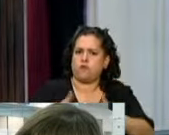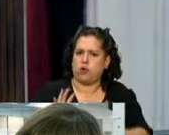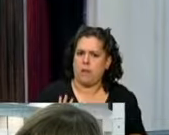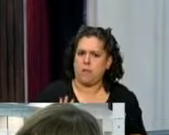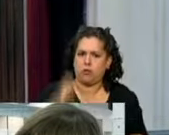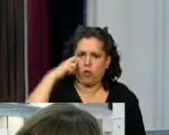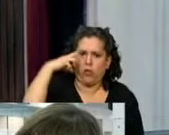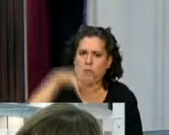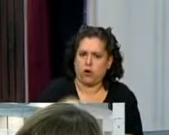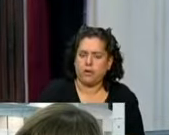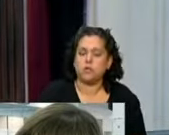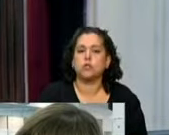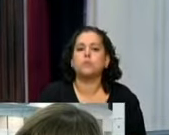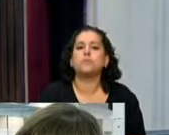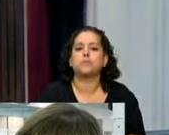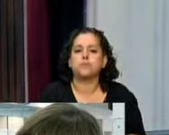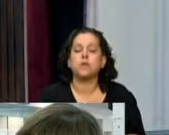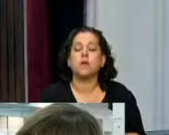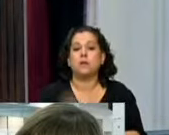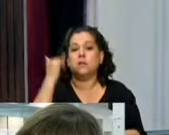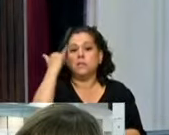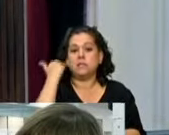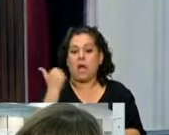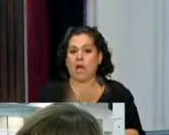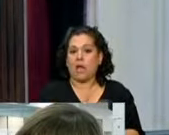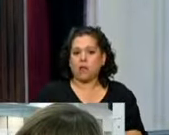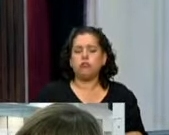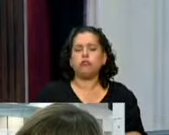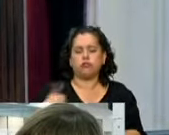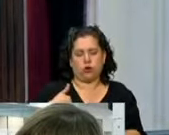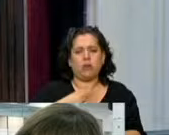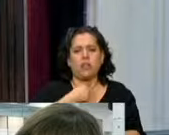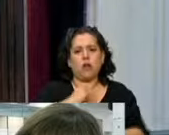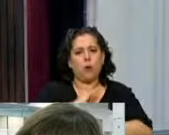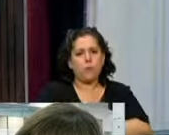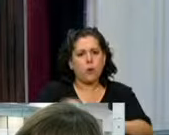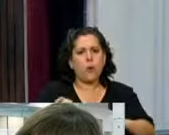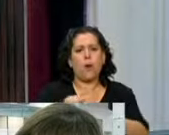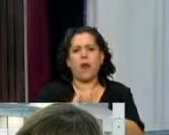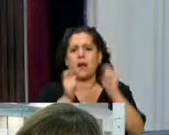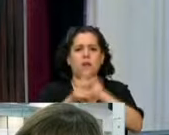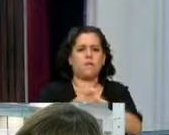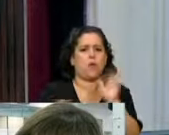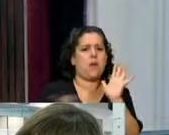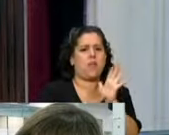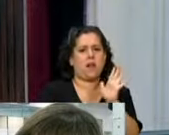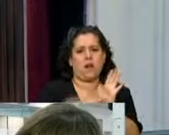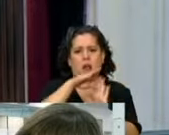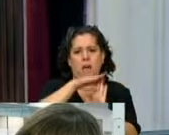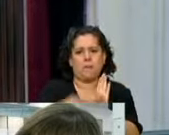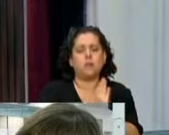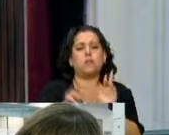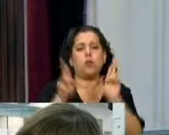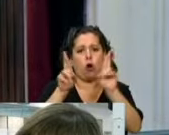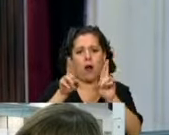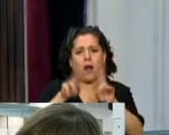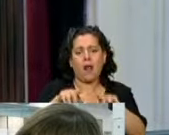está la la instancia del veto tiene que pagar el costo político del presidente en todo caso de vetar esa decisión pero sabemos que mi ley con el tema